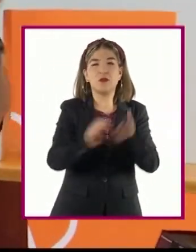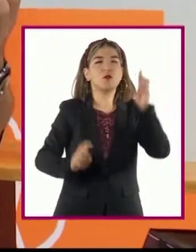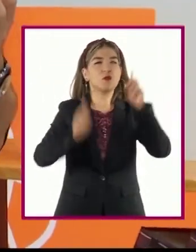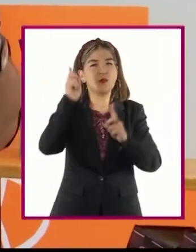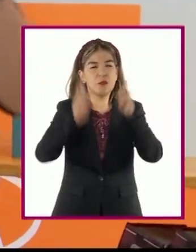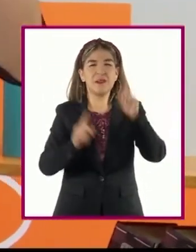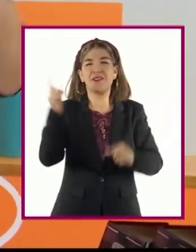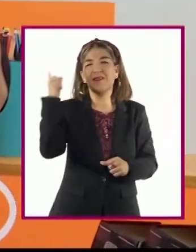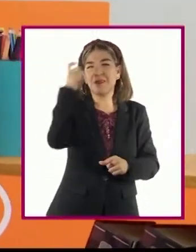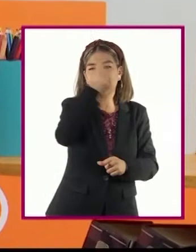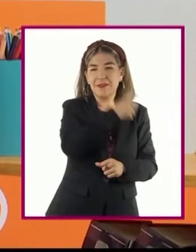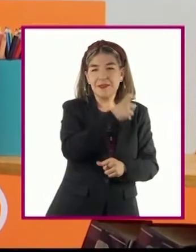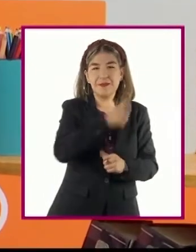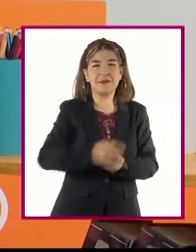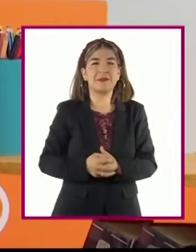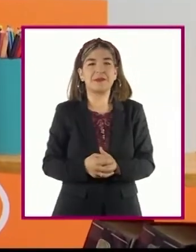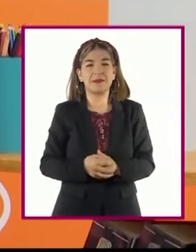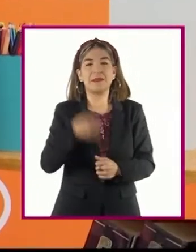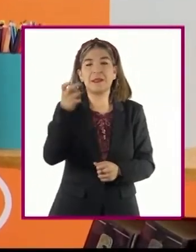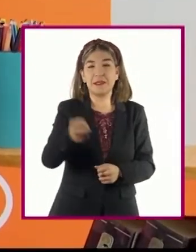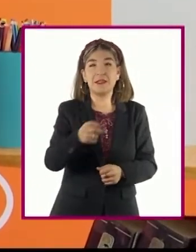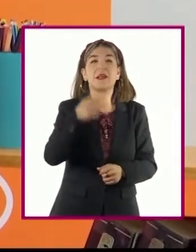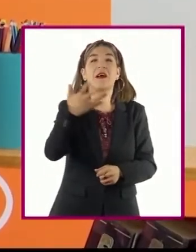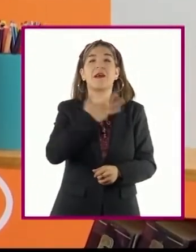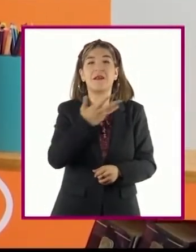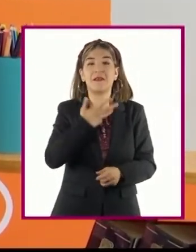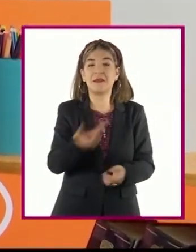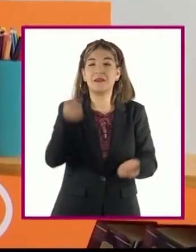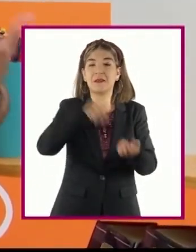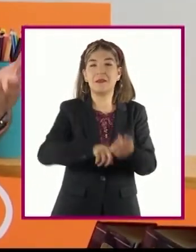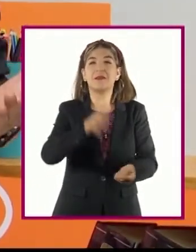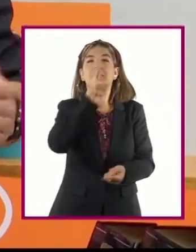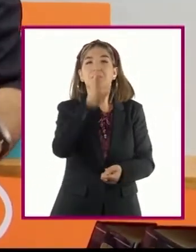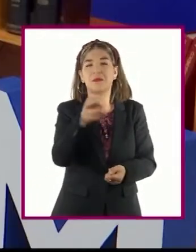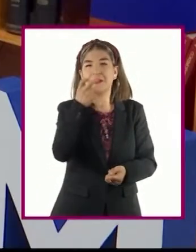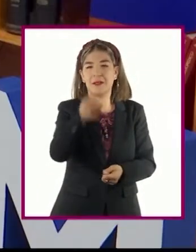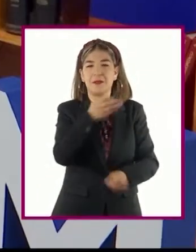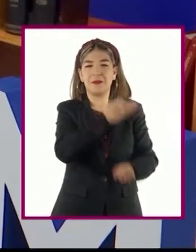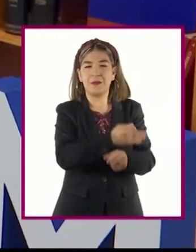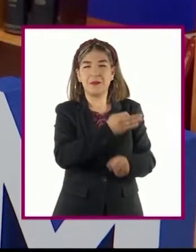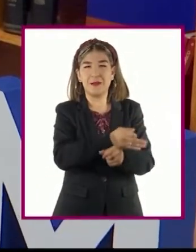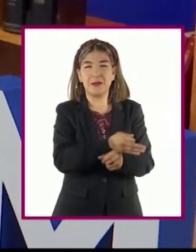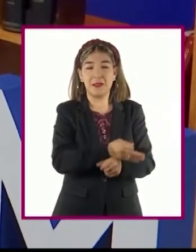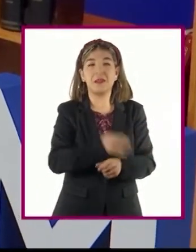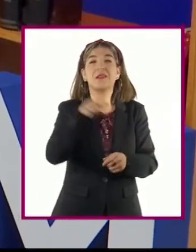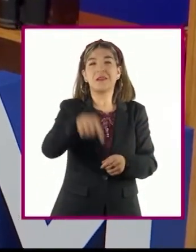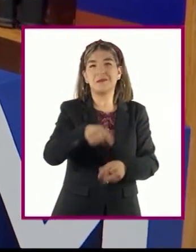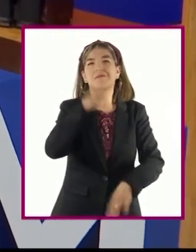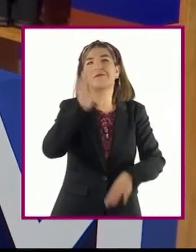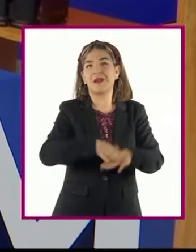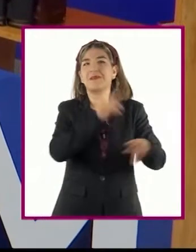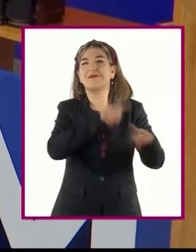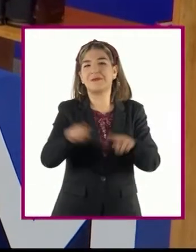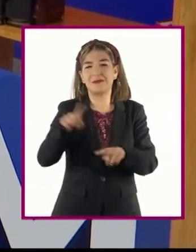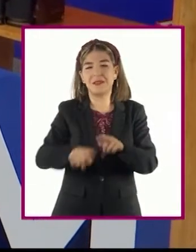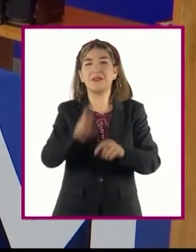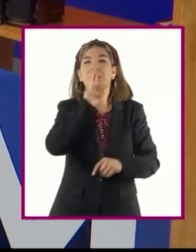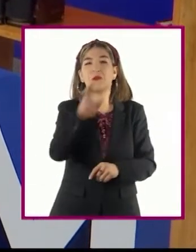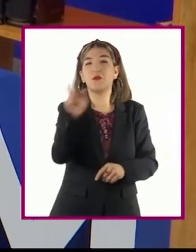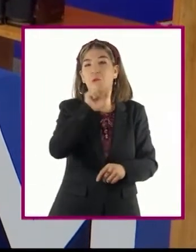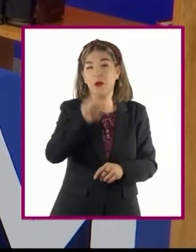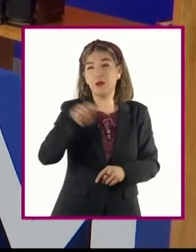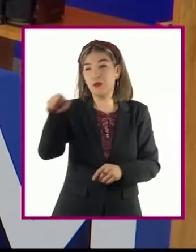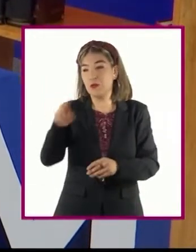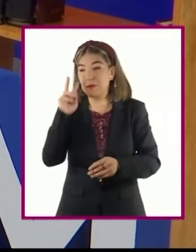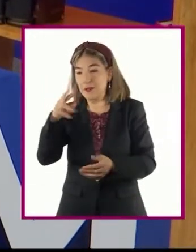dudas, inquietudes o dificultades que surjan al resolver los planteamientos, pues muchas de estas las podrán resolver al